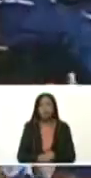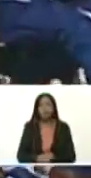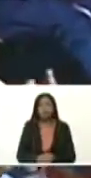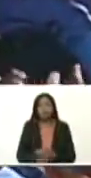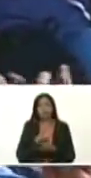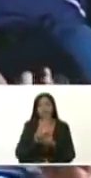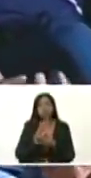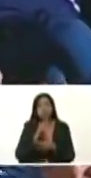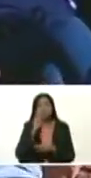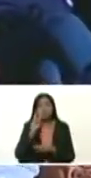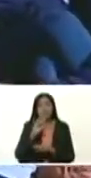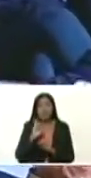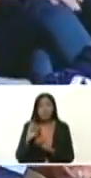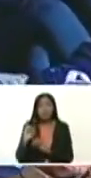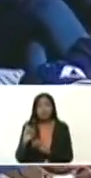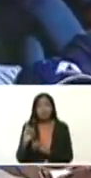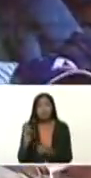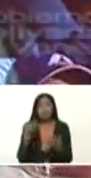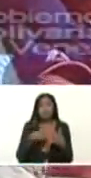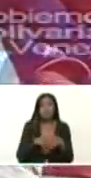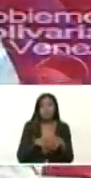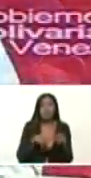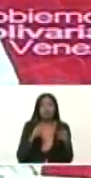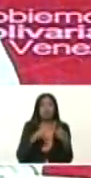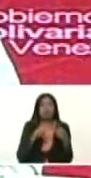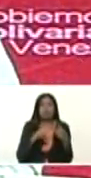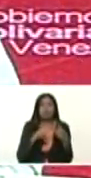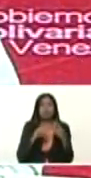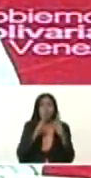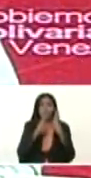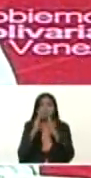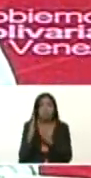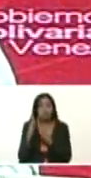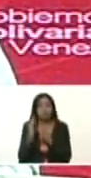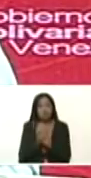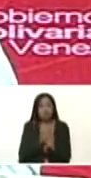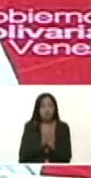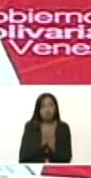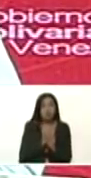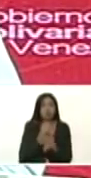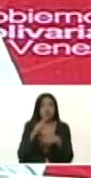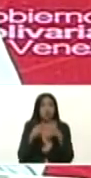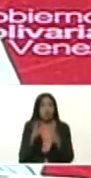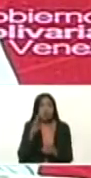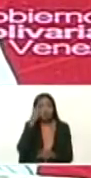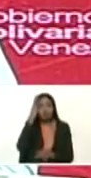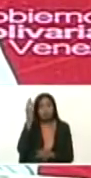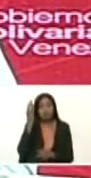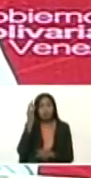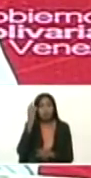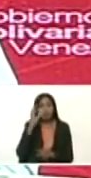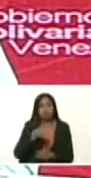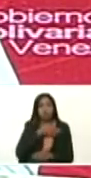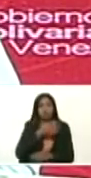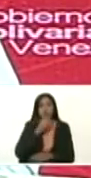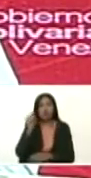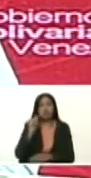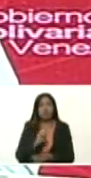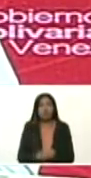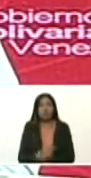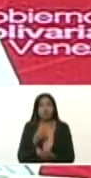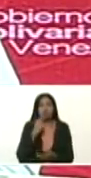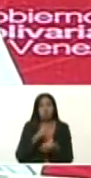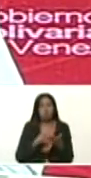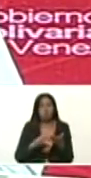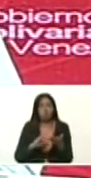Fíjense ustedes, esto entra en el segundo punto, la organización de la clase obrera para los procesos socialistas. Tú estás hablando, yo estoy